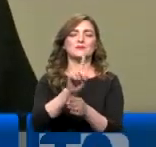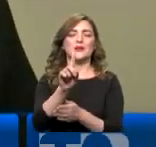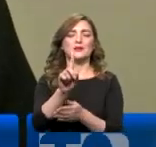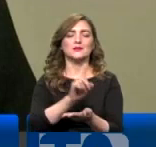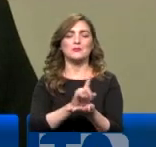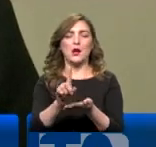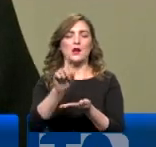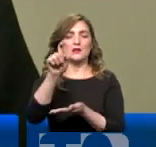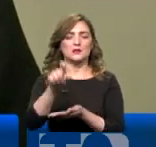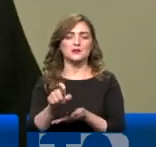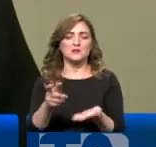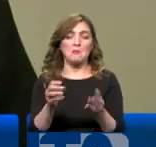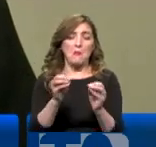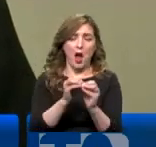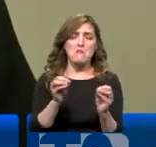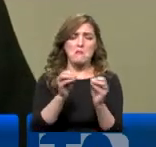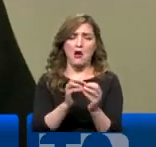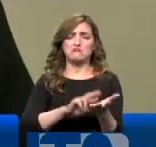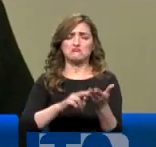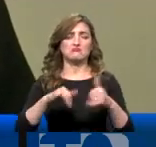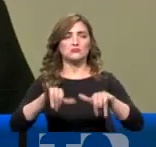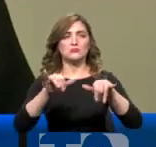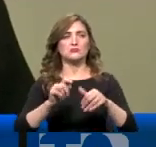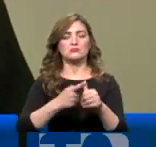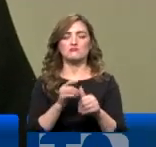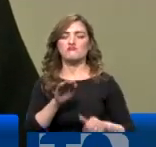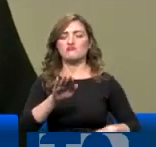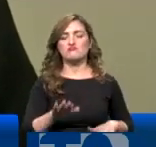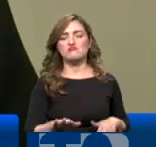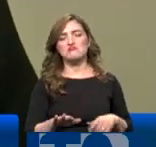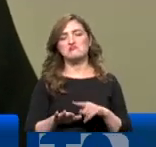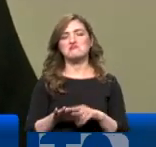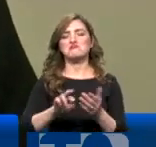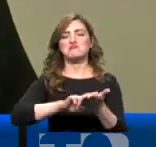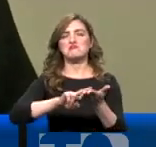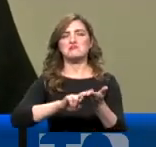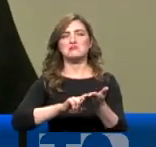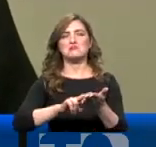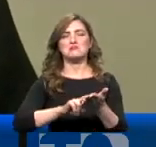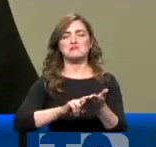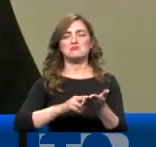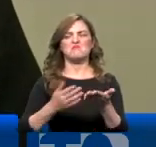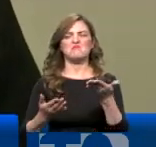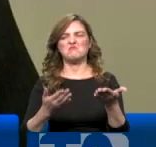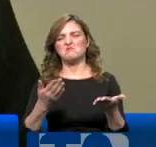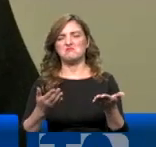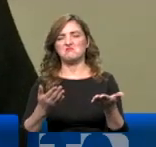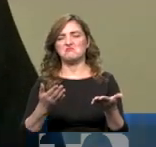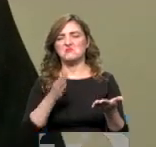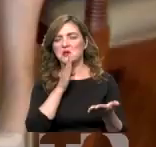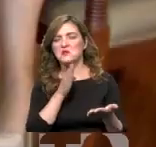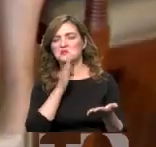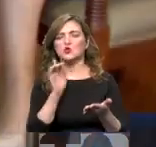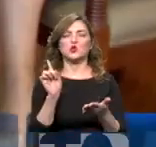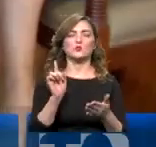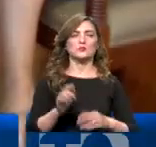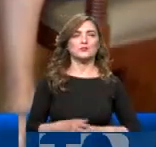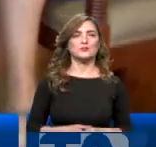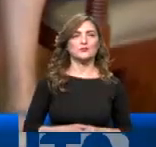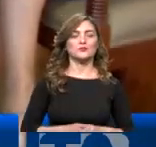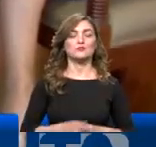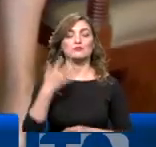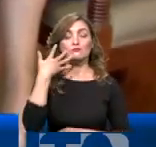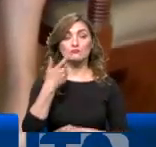que las necesidades lo implican más, lo haremos, pero en esta primera fase parece que las reuniones no van a tener que ser tan continuas. El